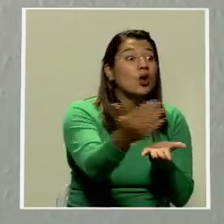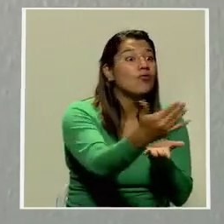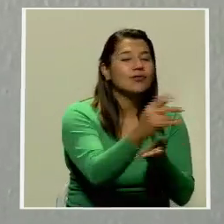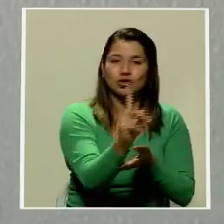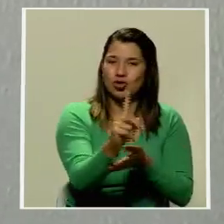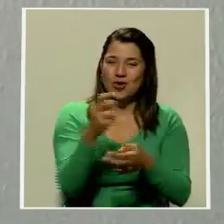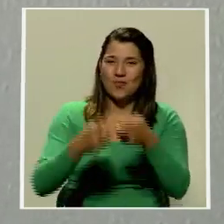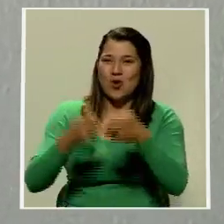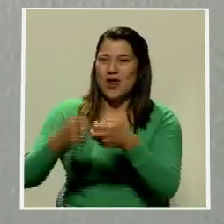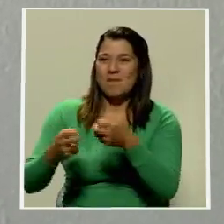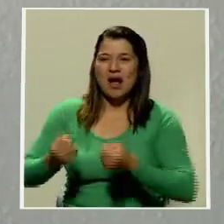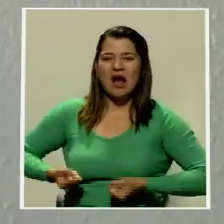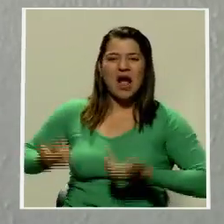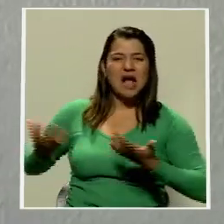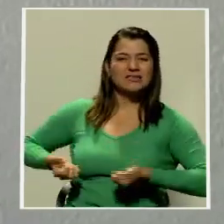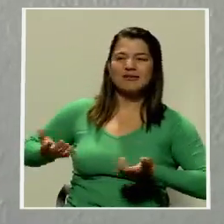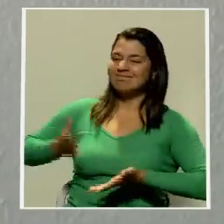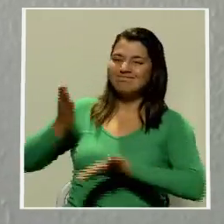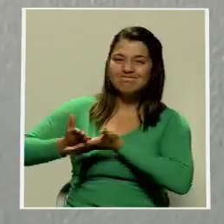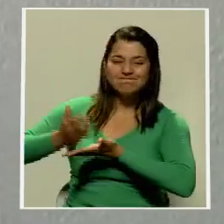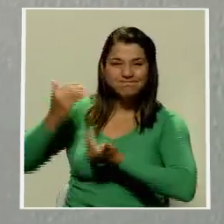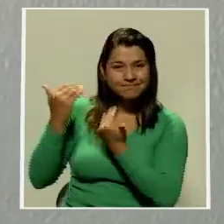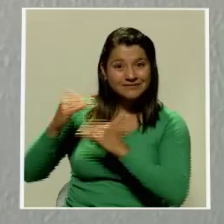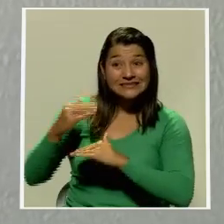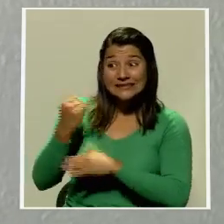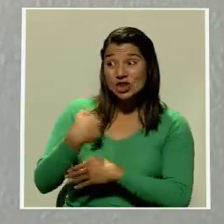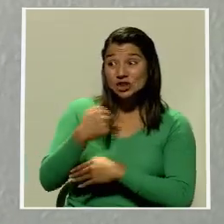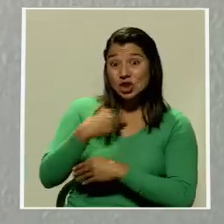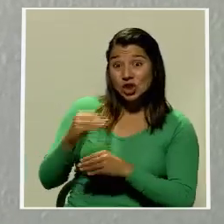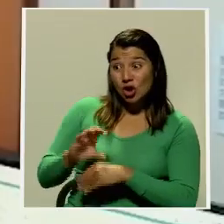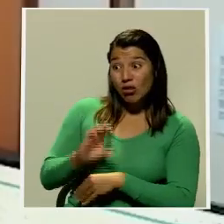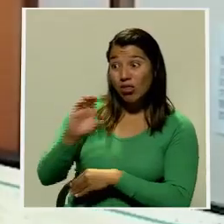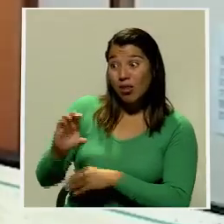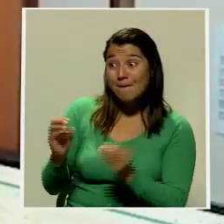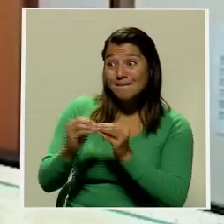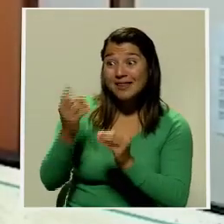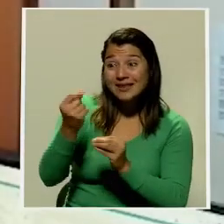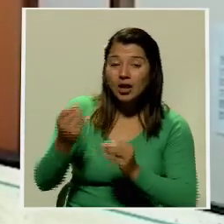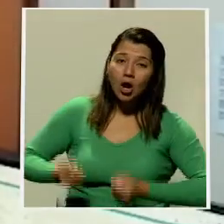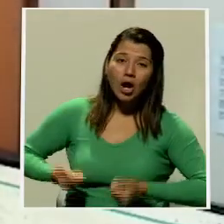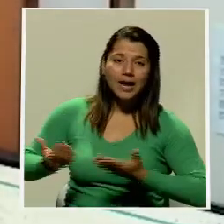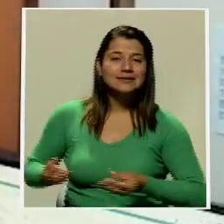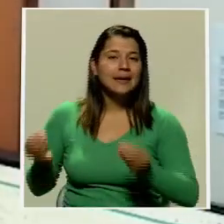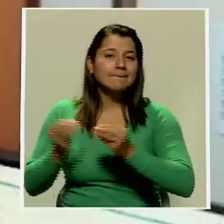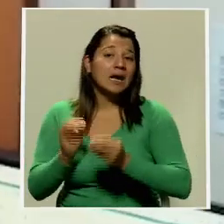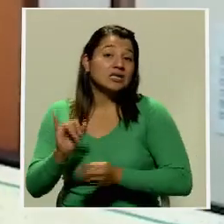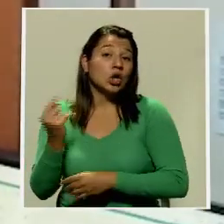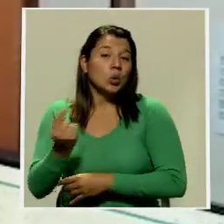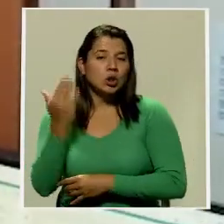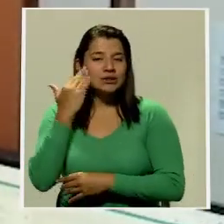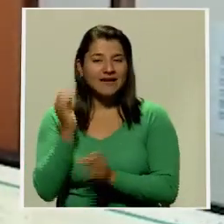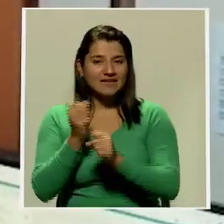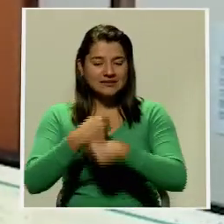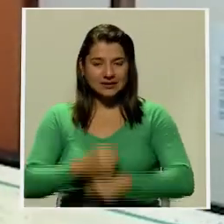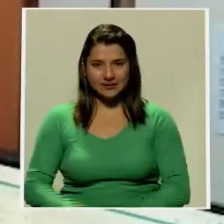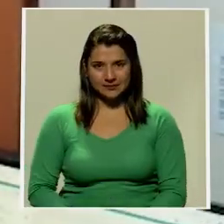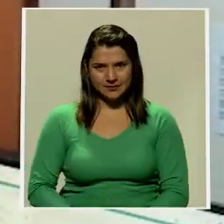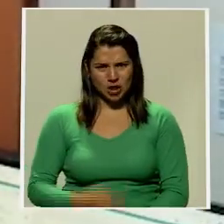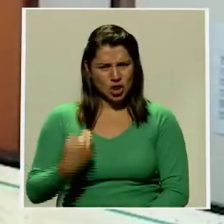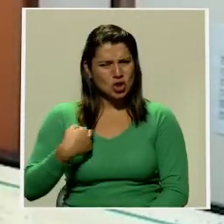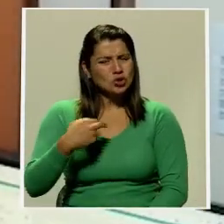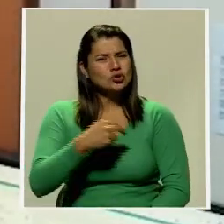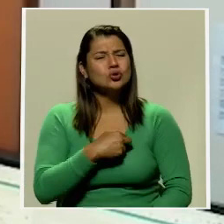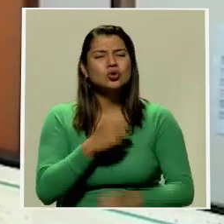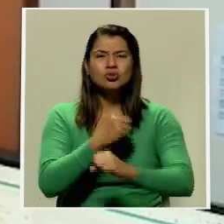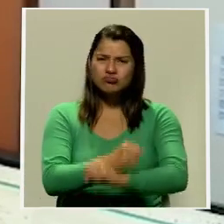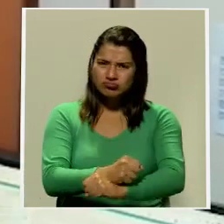dando más ingresos, más plata va a gastar, que es lo único que se va a hacer. Estamos convencidos de